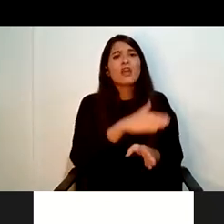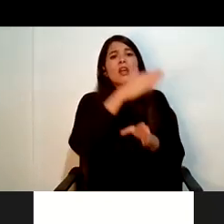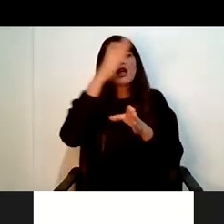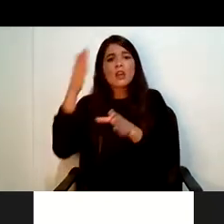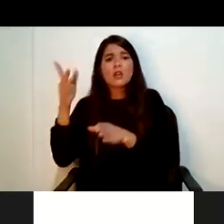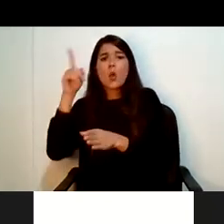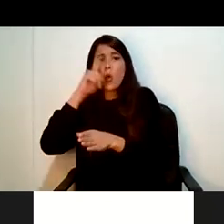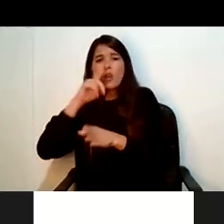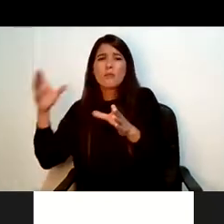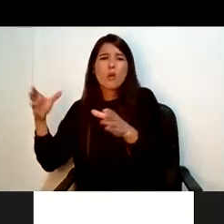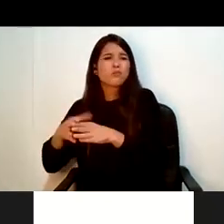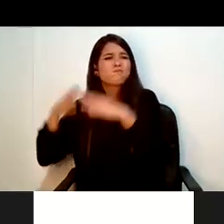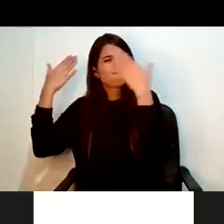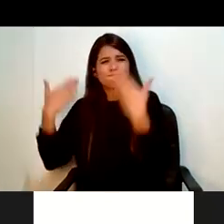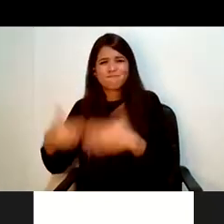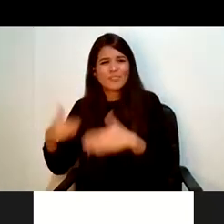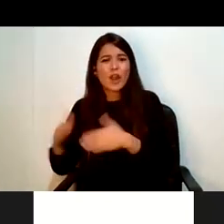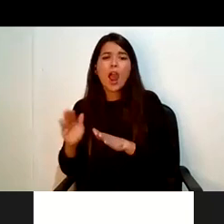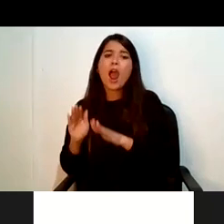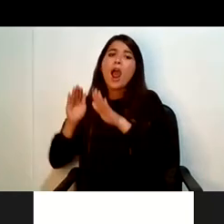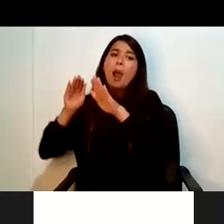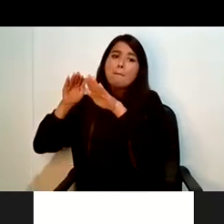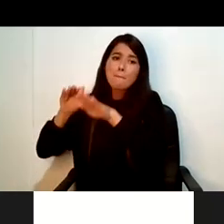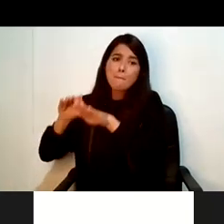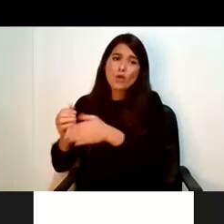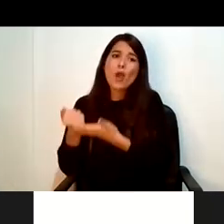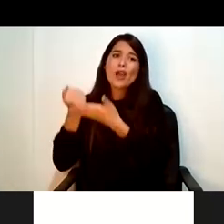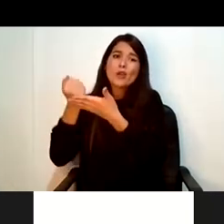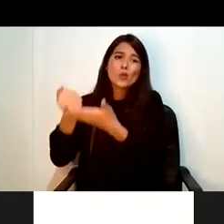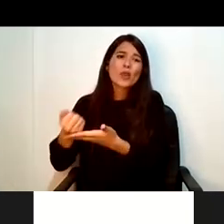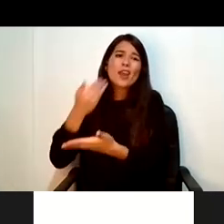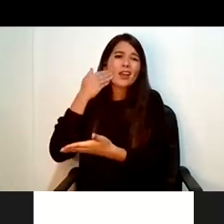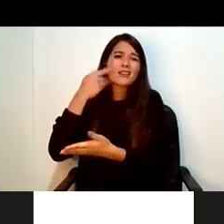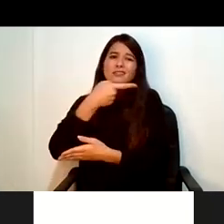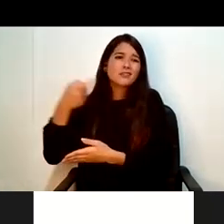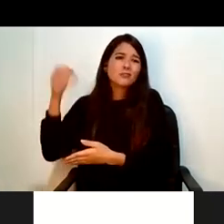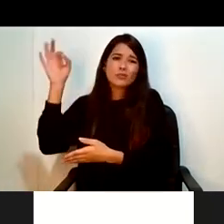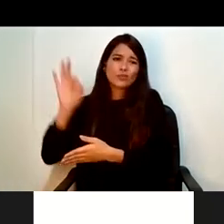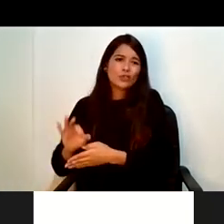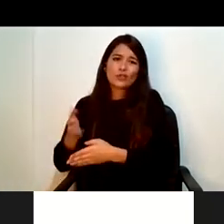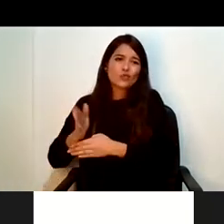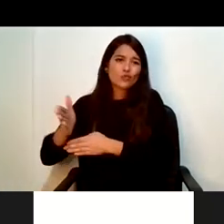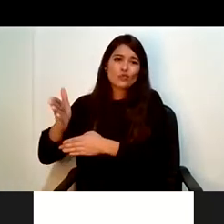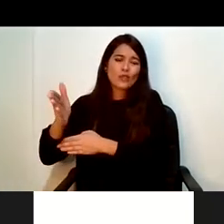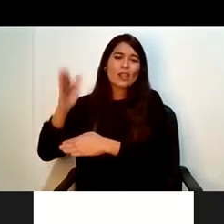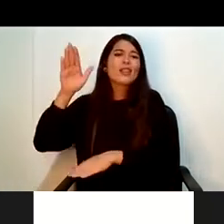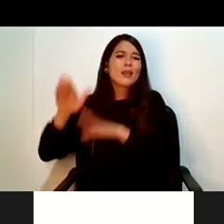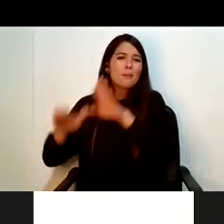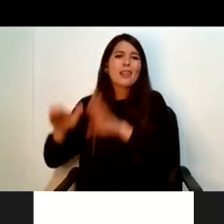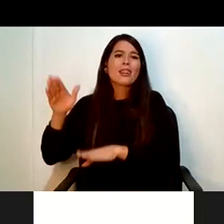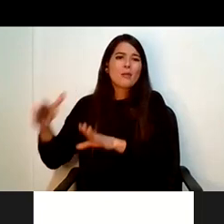y severos, en donde los apoyos y los soportes son casi al 100. O sea, dependen muchísimo de otras personas para